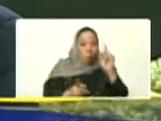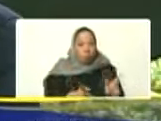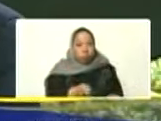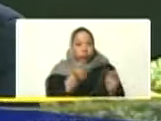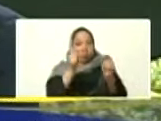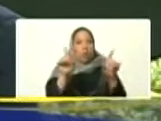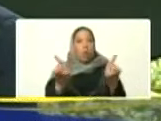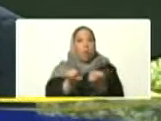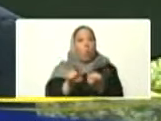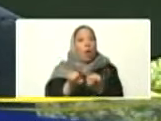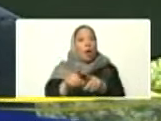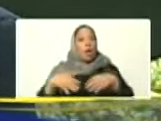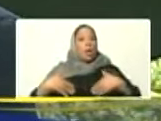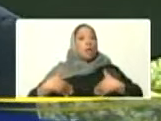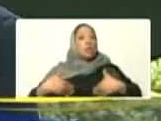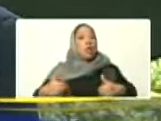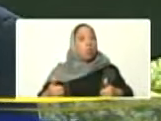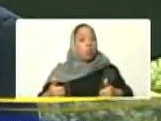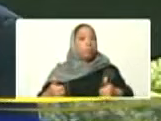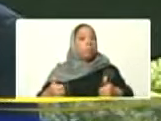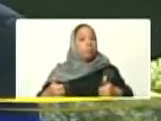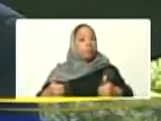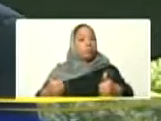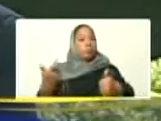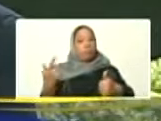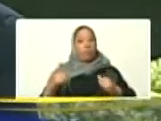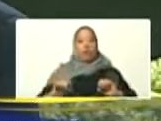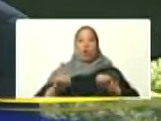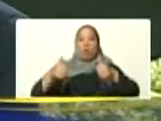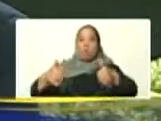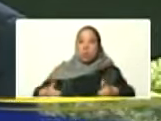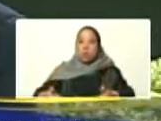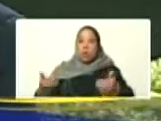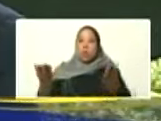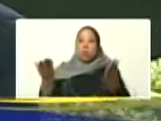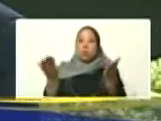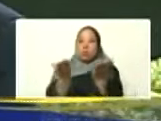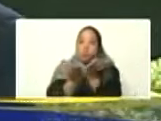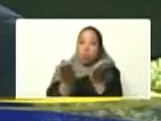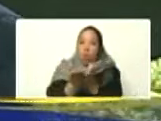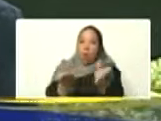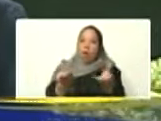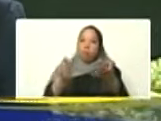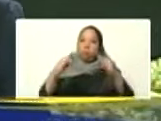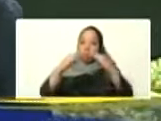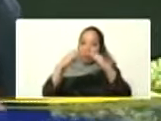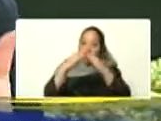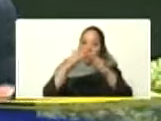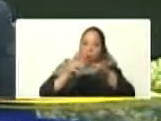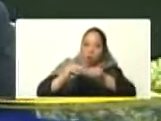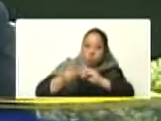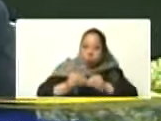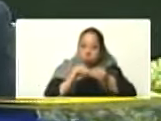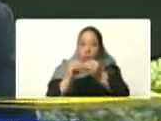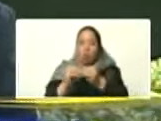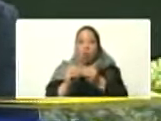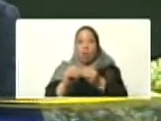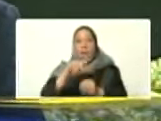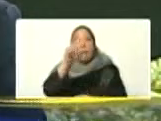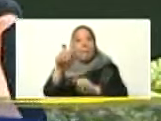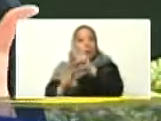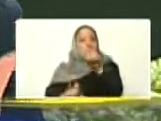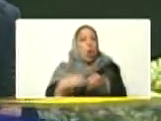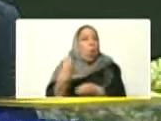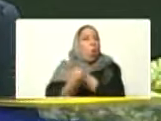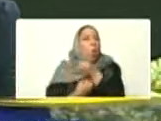la salud. En este aspecto no solo estamos levantando la infraestructura física, sino que también confirmamos cómo está el personal educativo, cómo